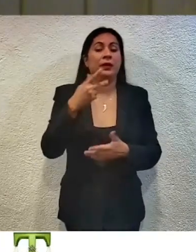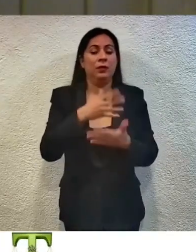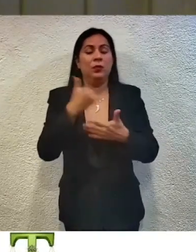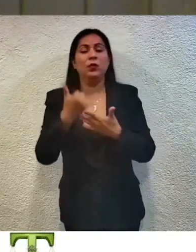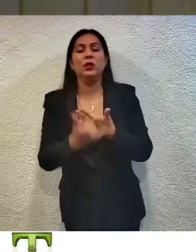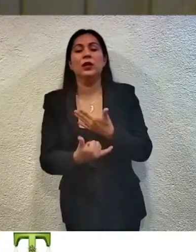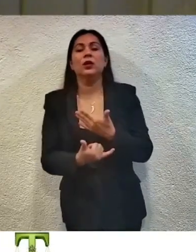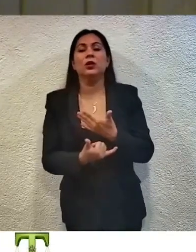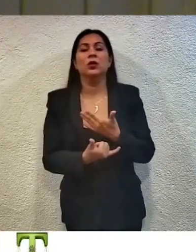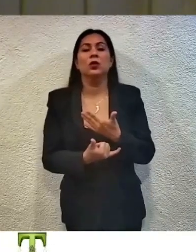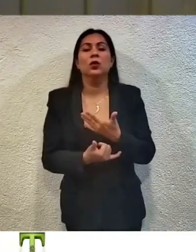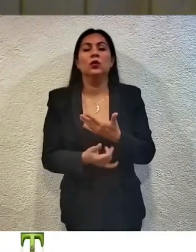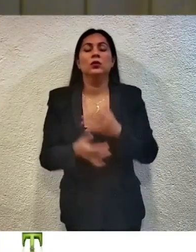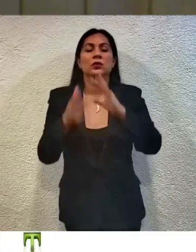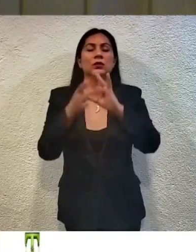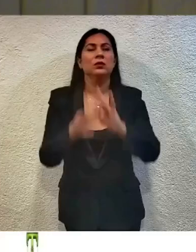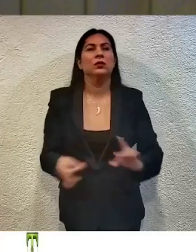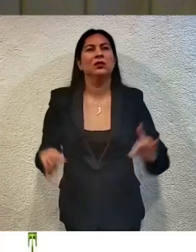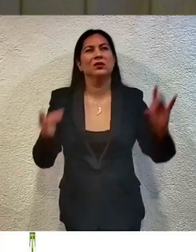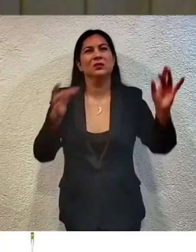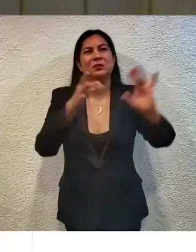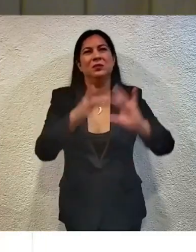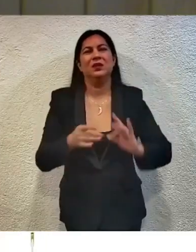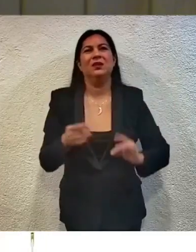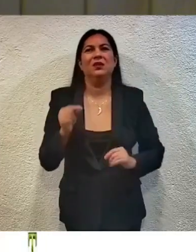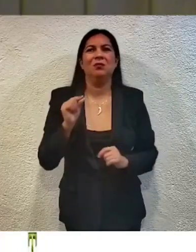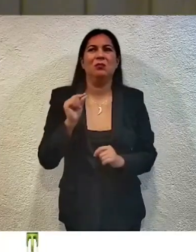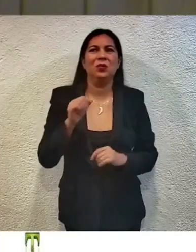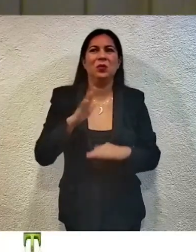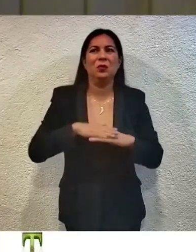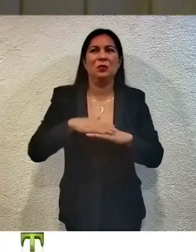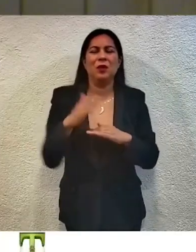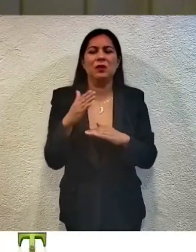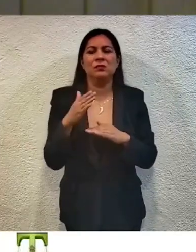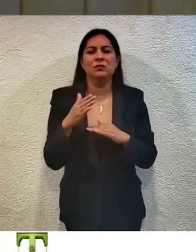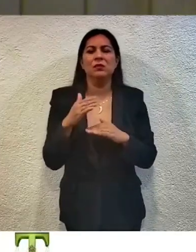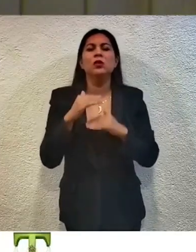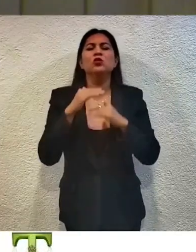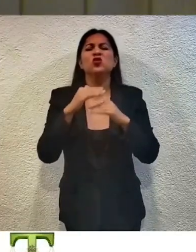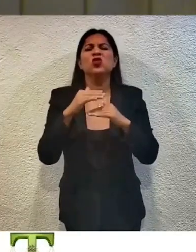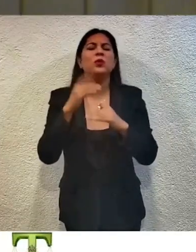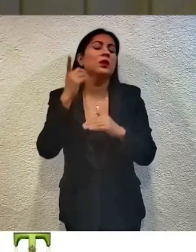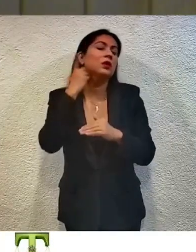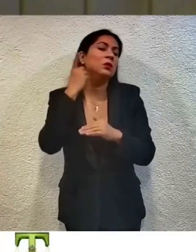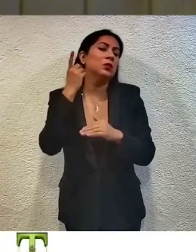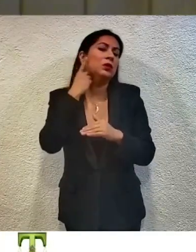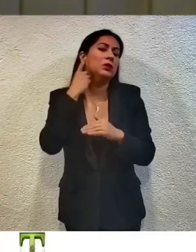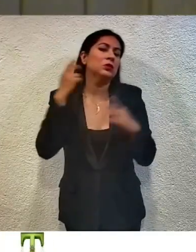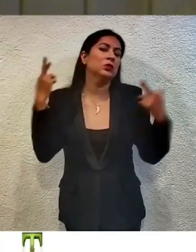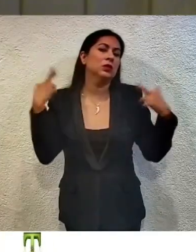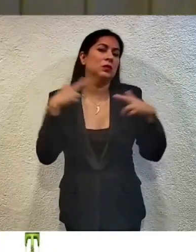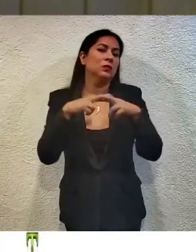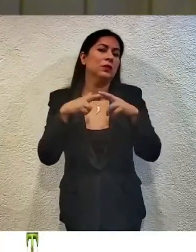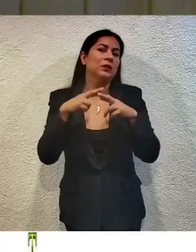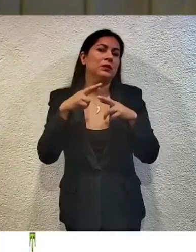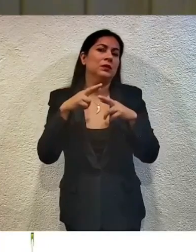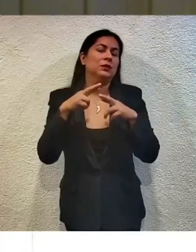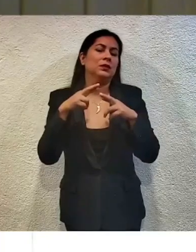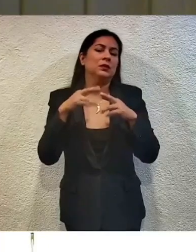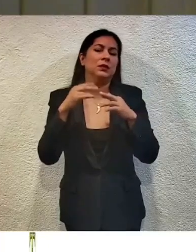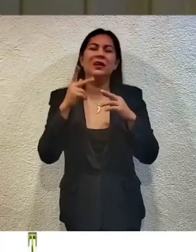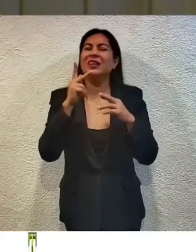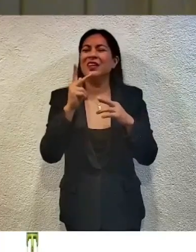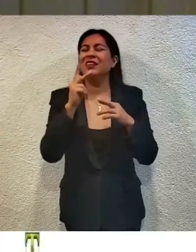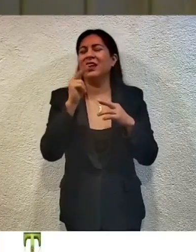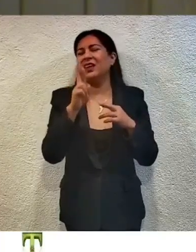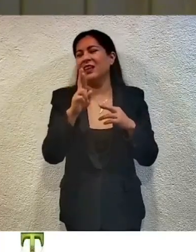proyecto se abunda un poco más sobre las diputaciones de representación proporcional.